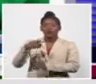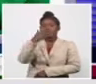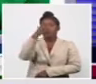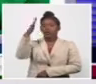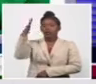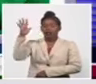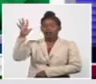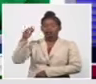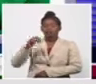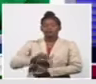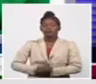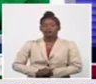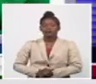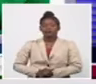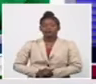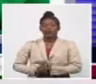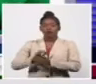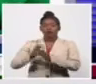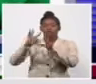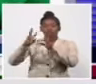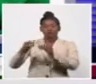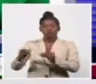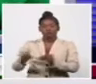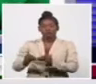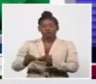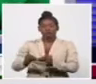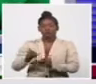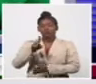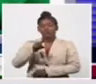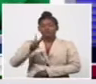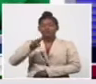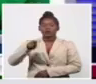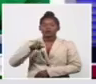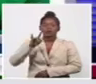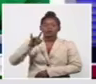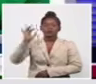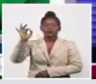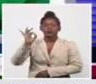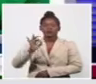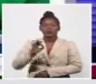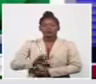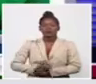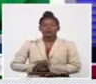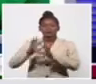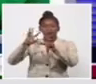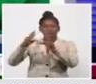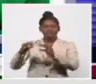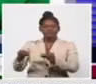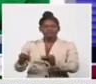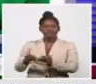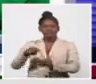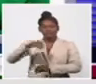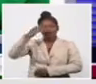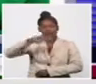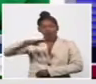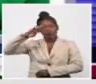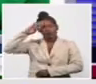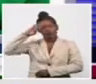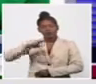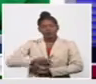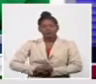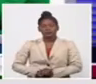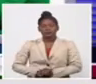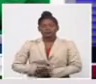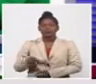en el acumulado el 13,9% de todos los diagnosticados en nuestro país pues han